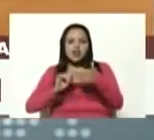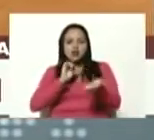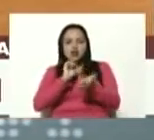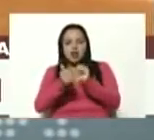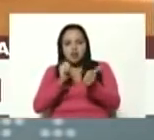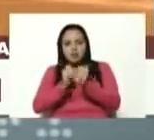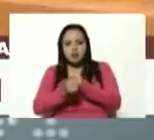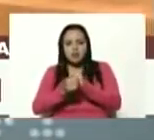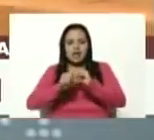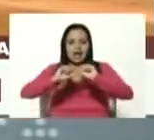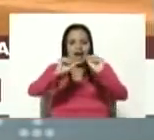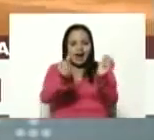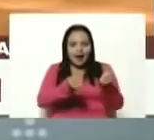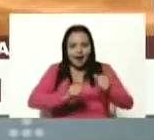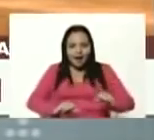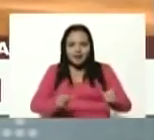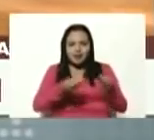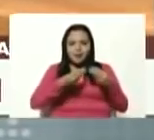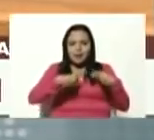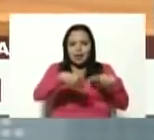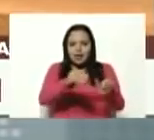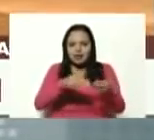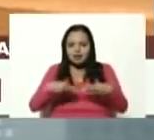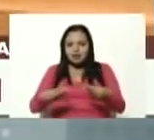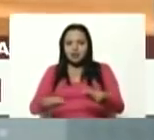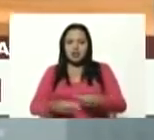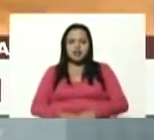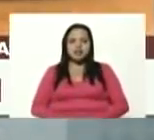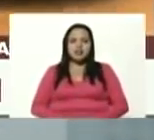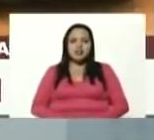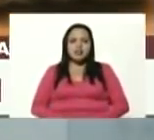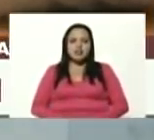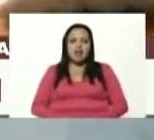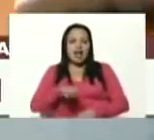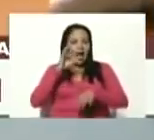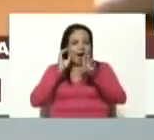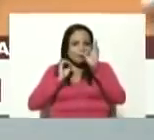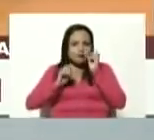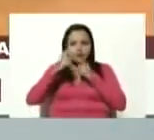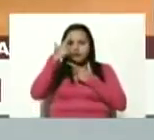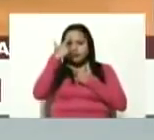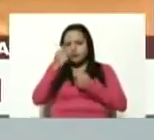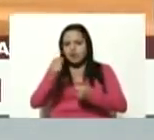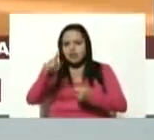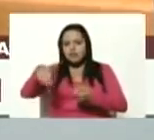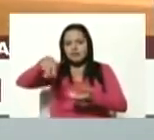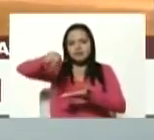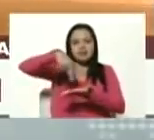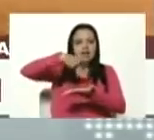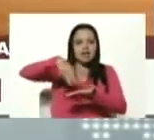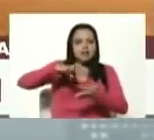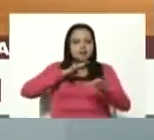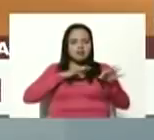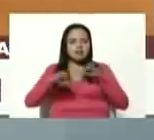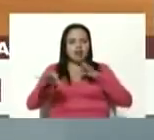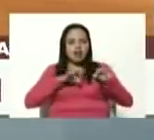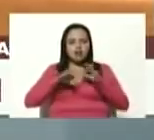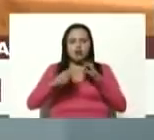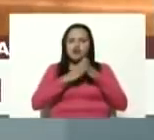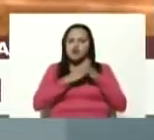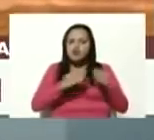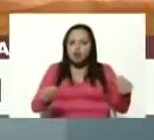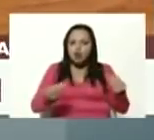deporte, artes plásticas, artes y oficios. También se va a dar danza, teatro, todo